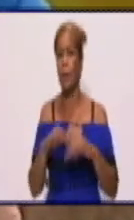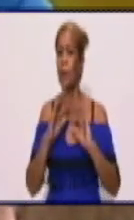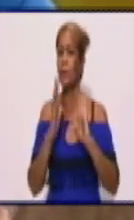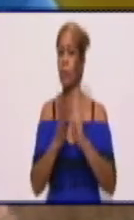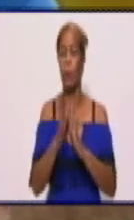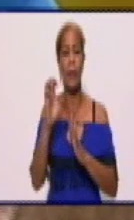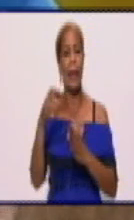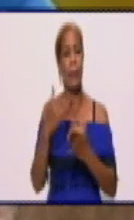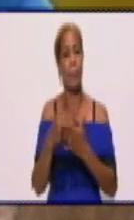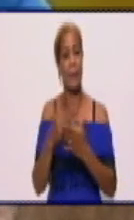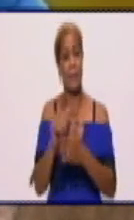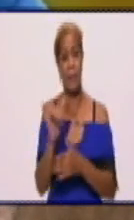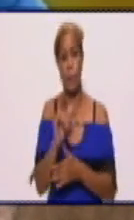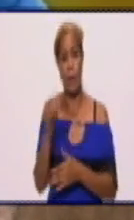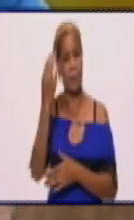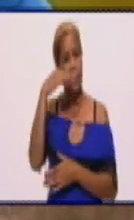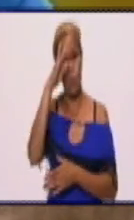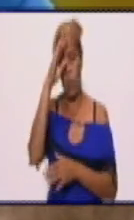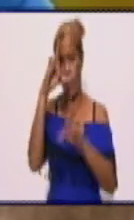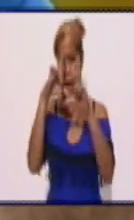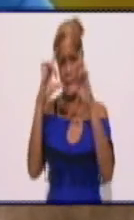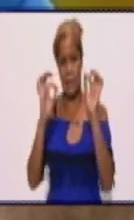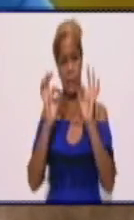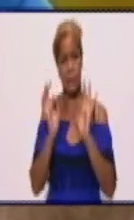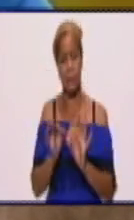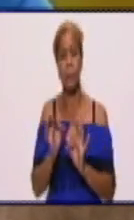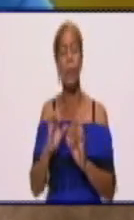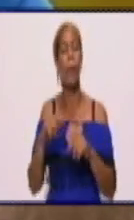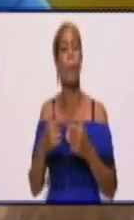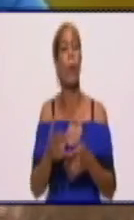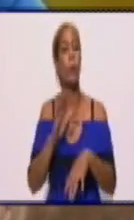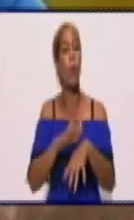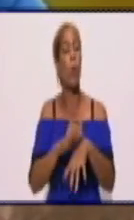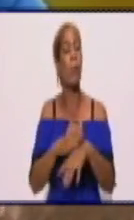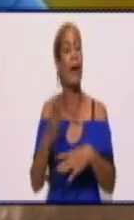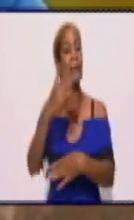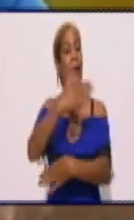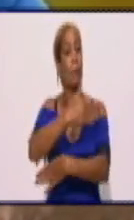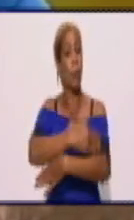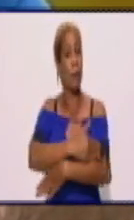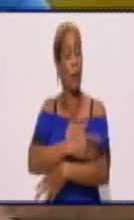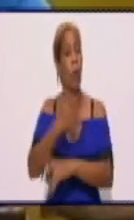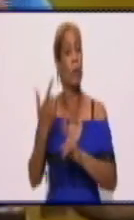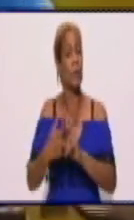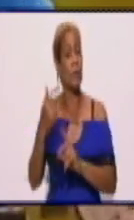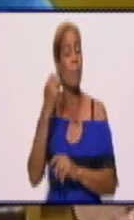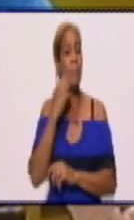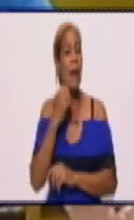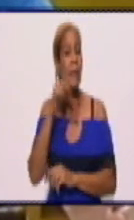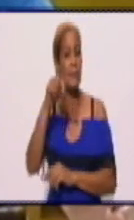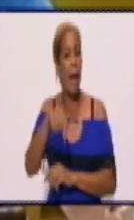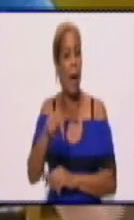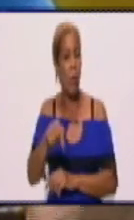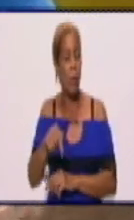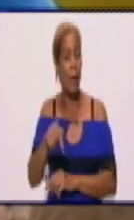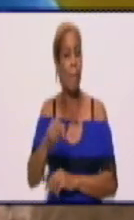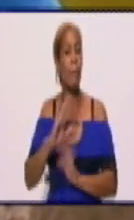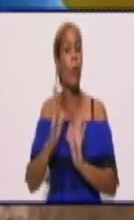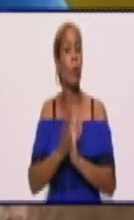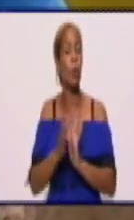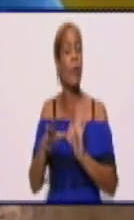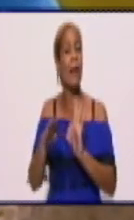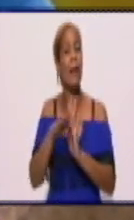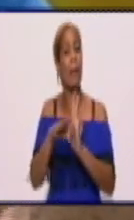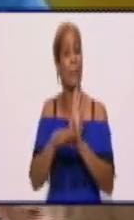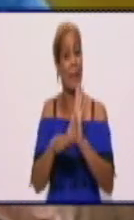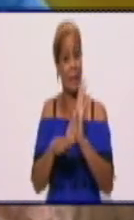empresas de Cuba, producto del recrudecimiento del bloqueo, y más ahora con las medidas impuestas por el expresidente Donald Trump, que Biden